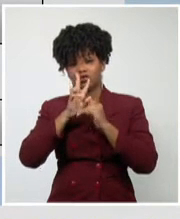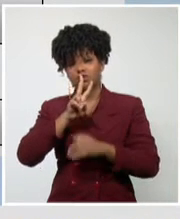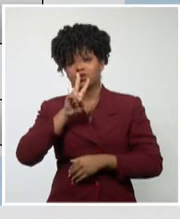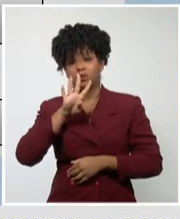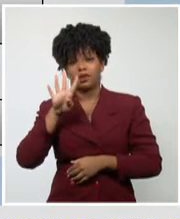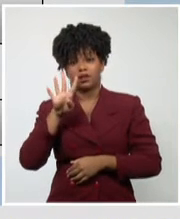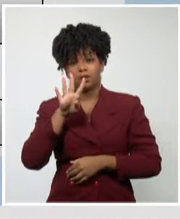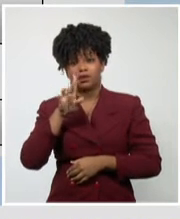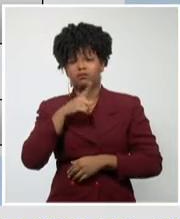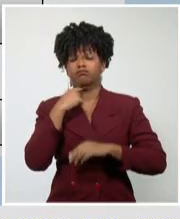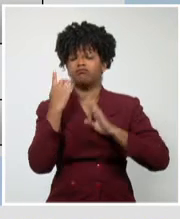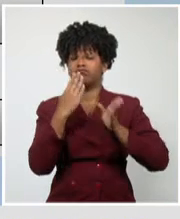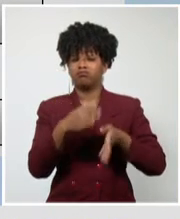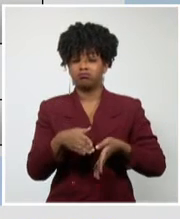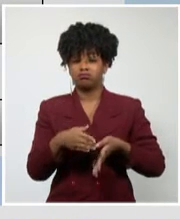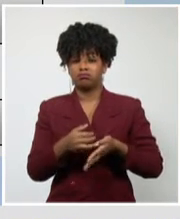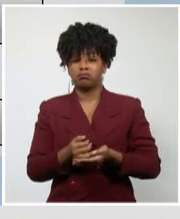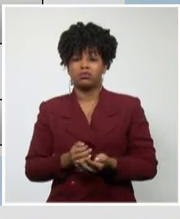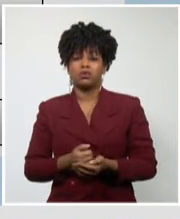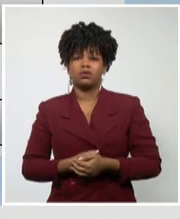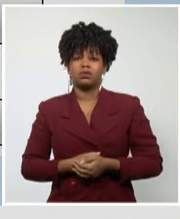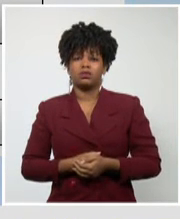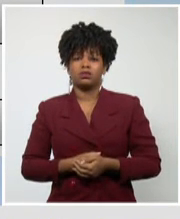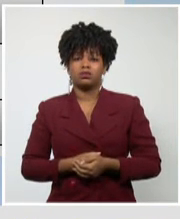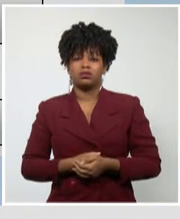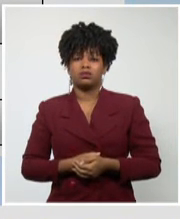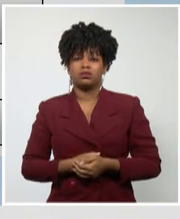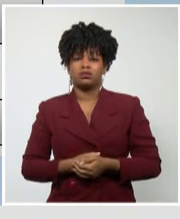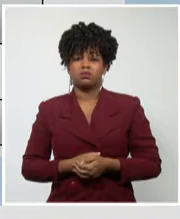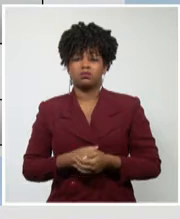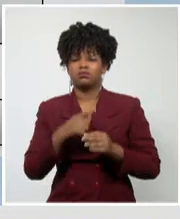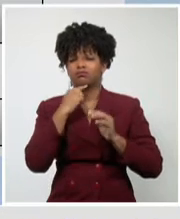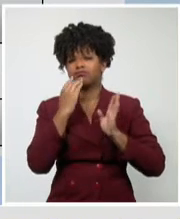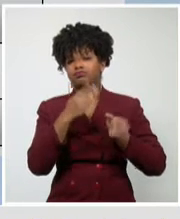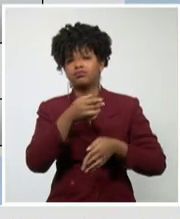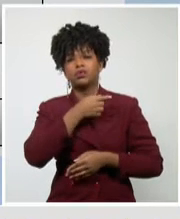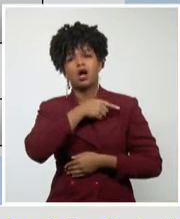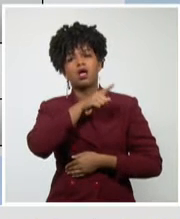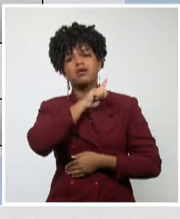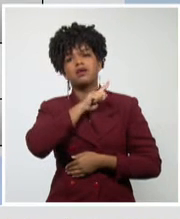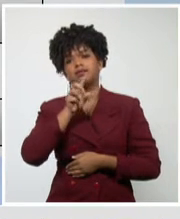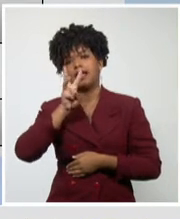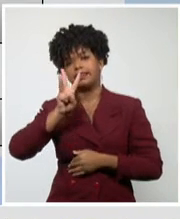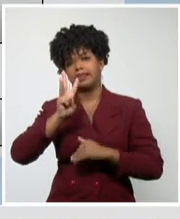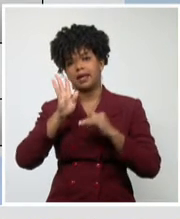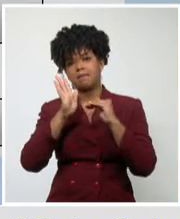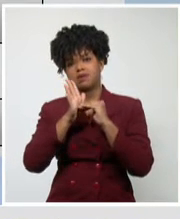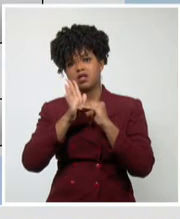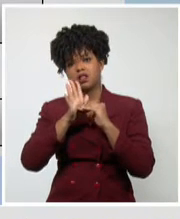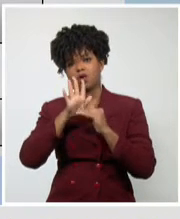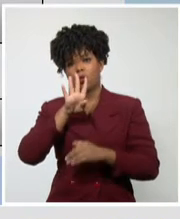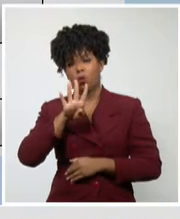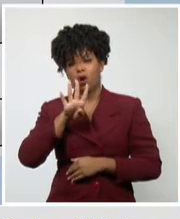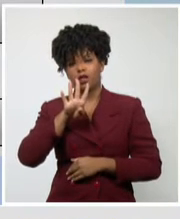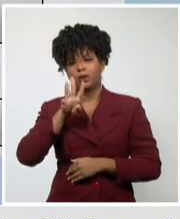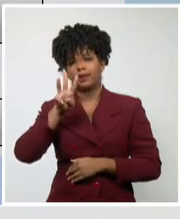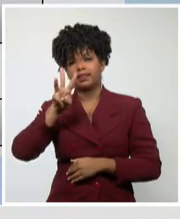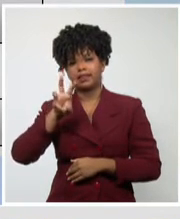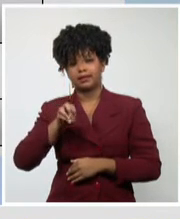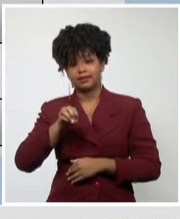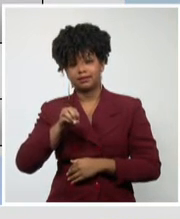lamentablemente han fallecido, al fallecer en el día de ayer 3.430. Eso da una